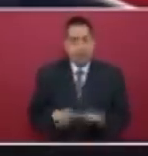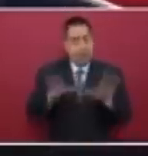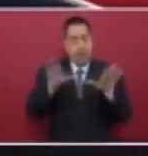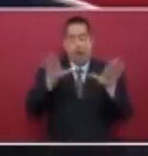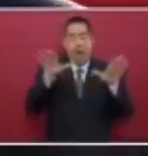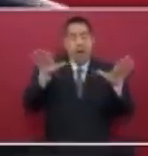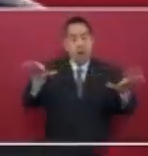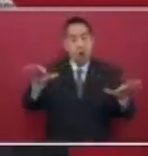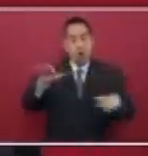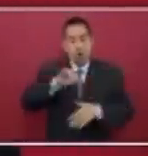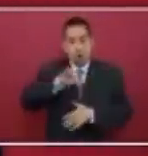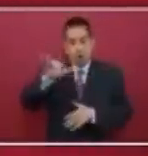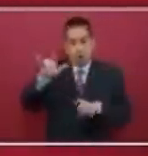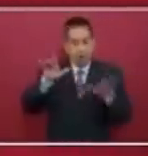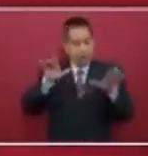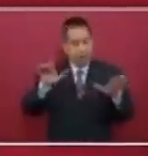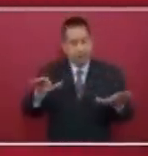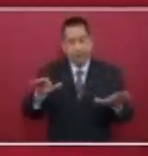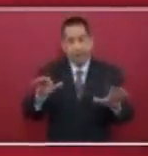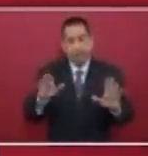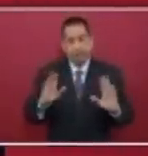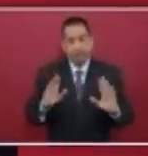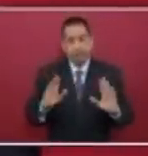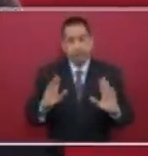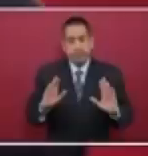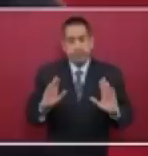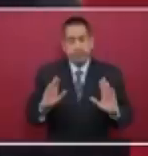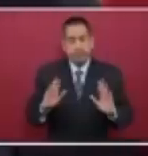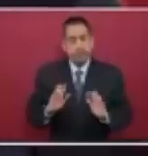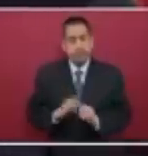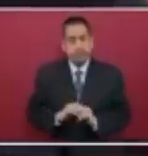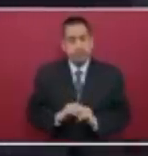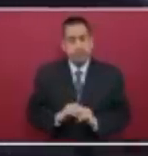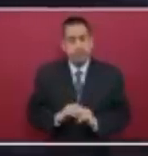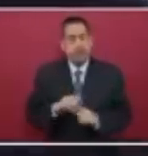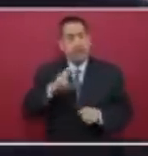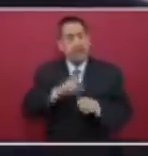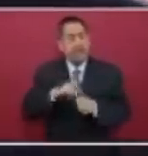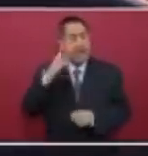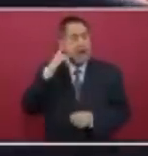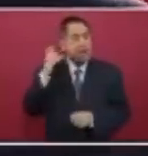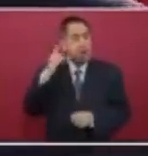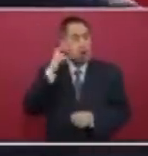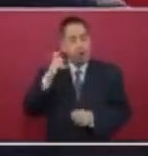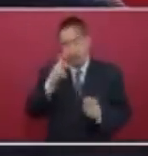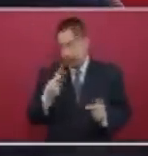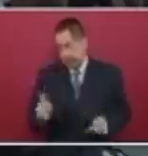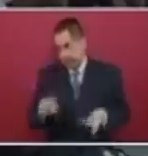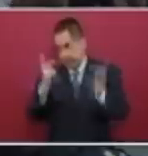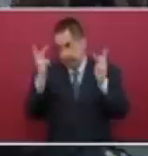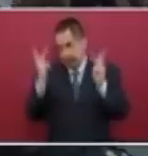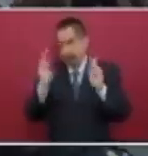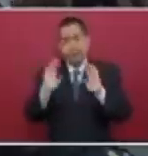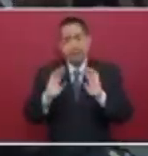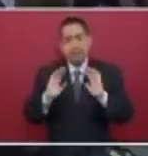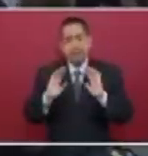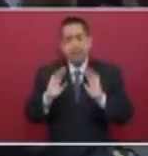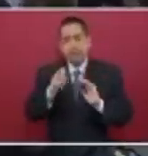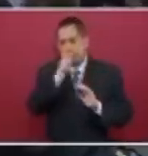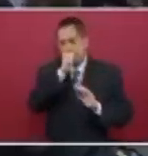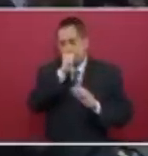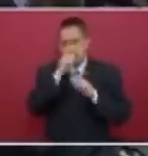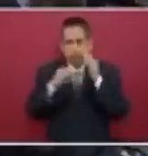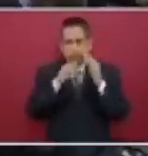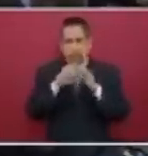en este en california en venta salió una nota